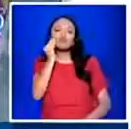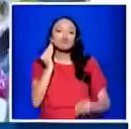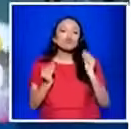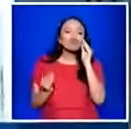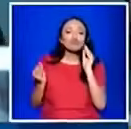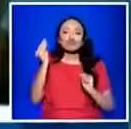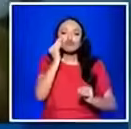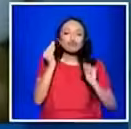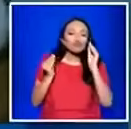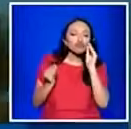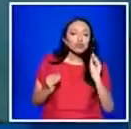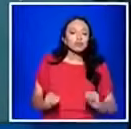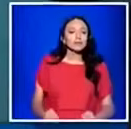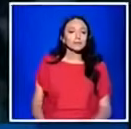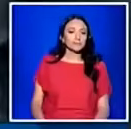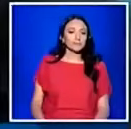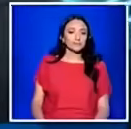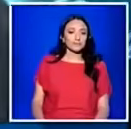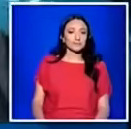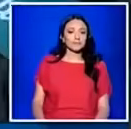a decirnos algo el cumpleañero también?